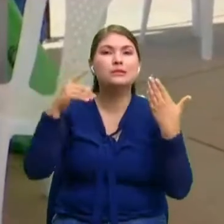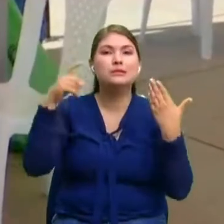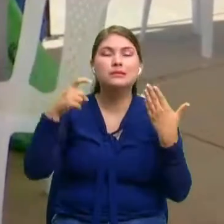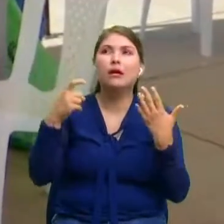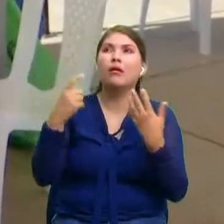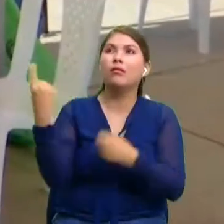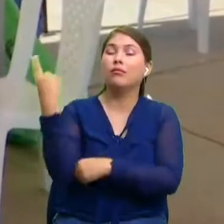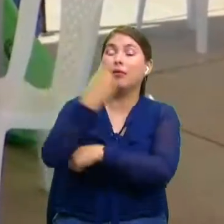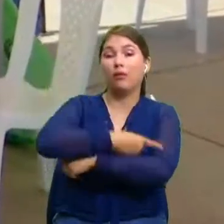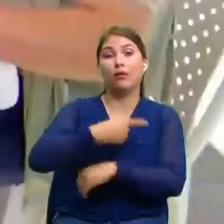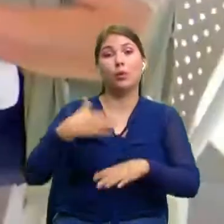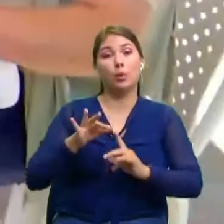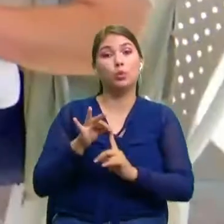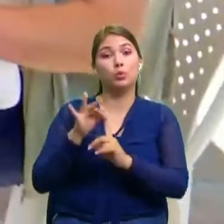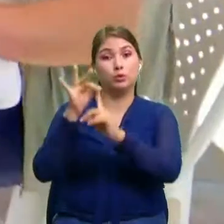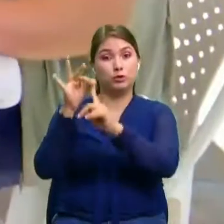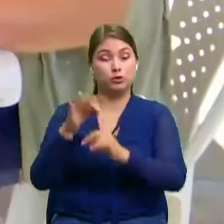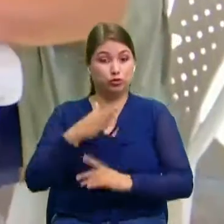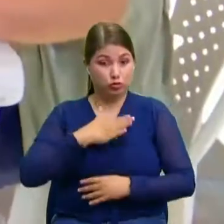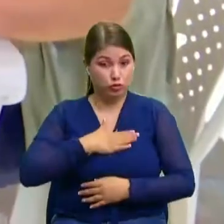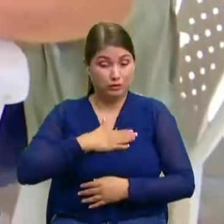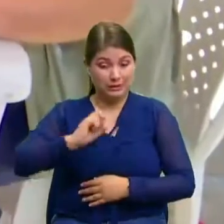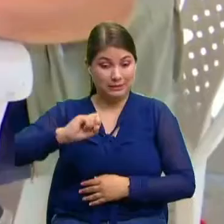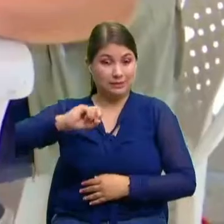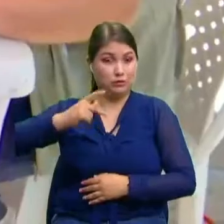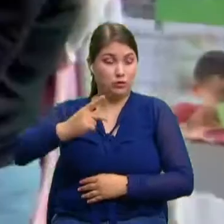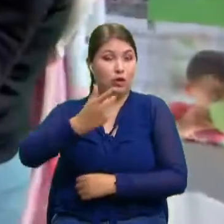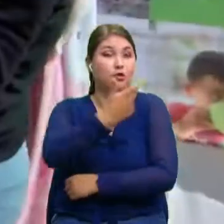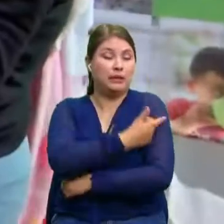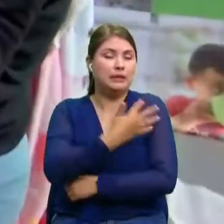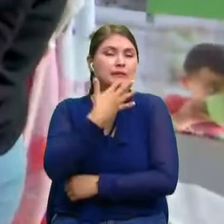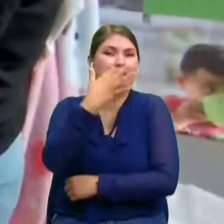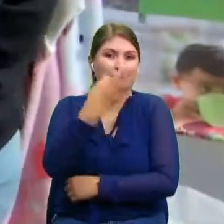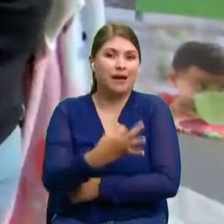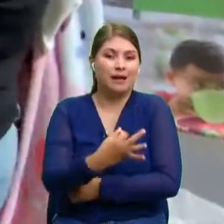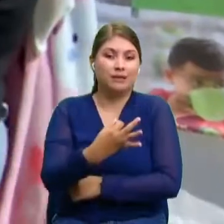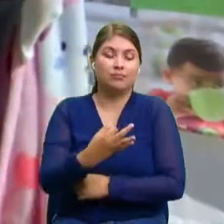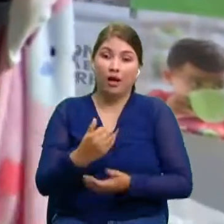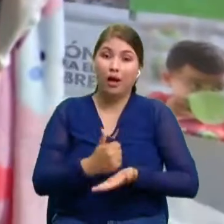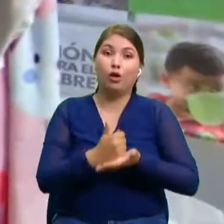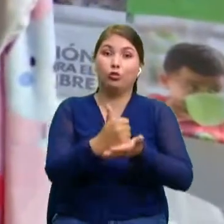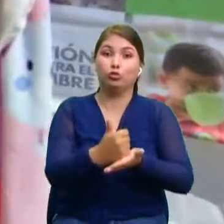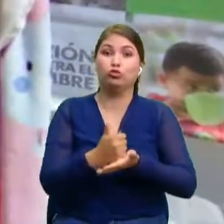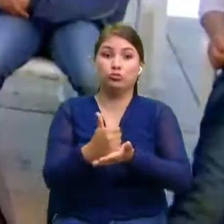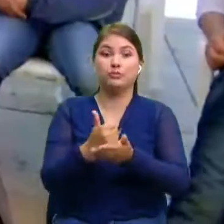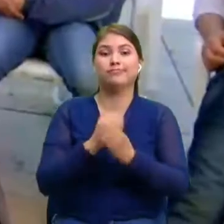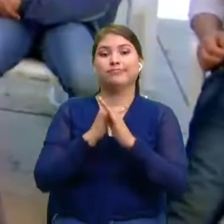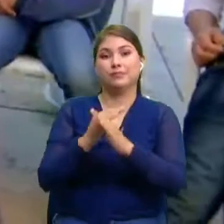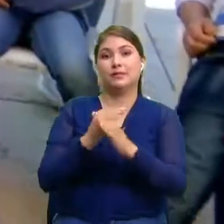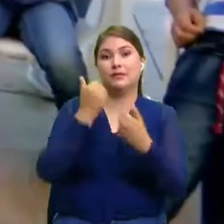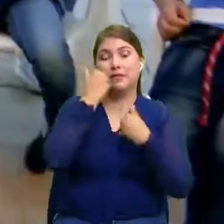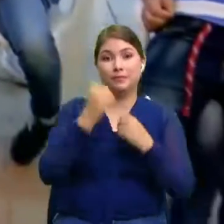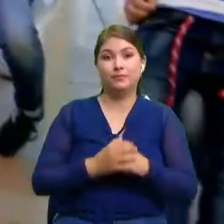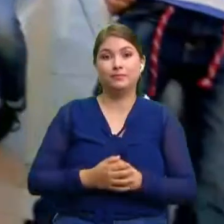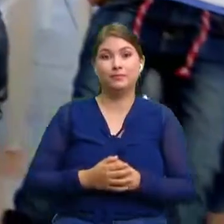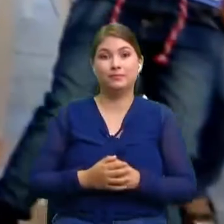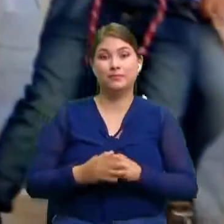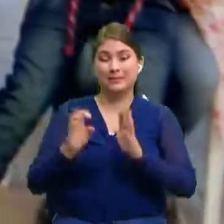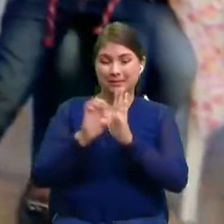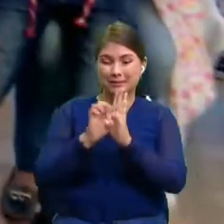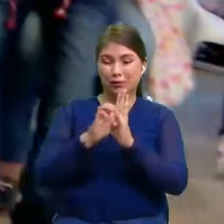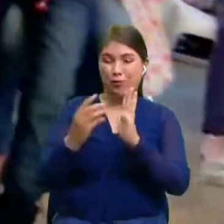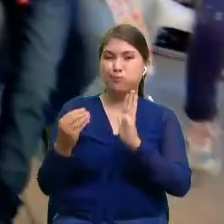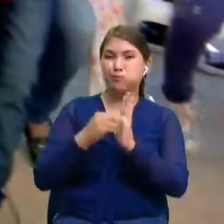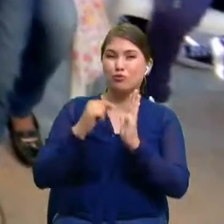estas jornadas tan especiales. Yo voy por la segunda dosis y de verdad que esto ayuda a prevenir muchas enfermedades. El estatuto migratorio y